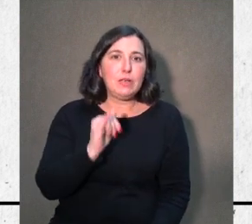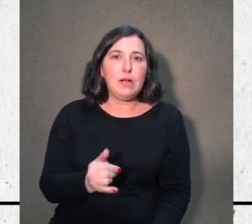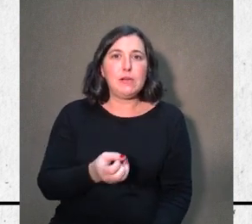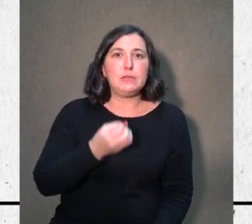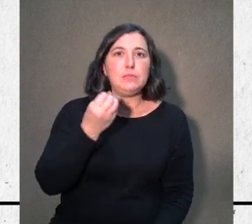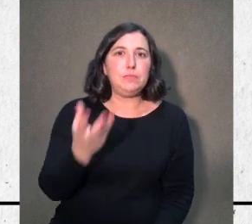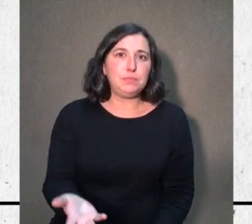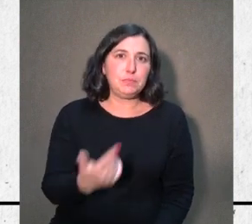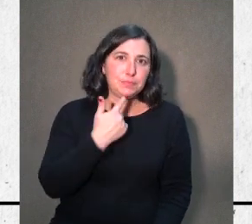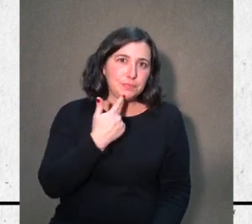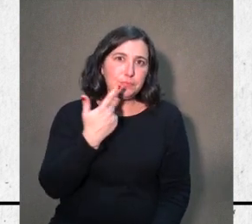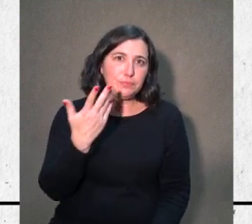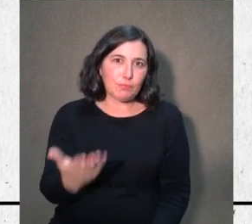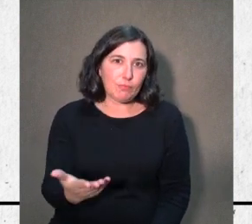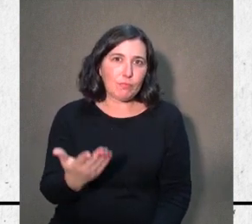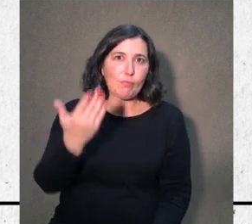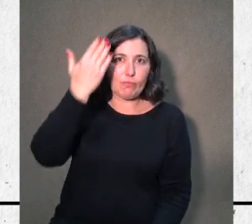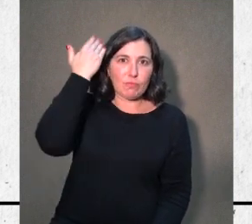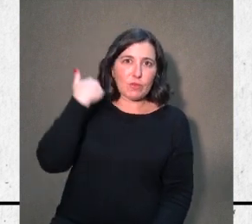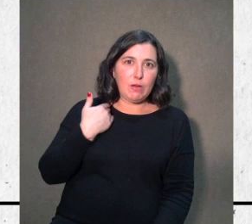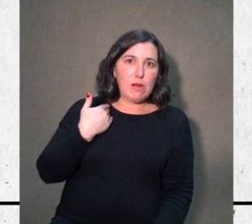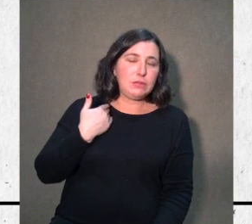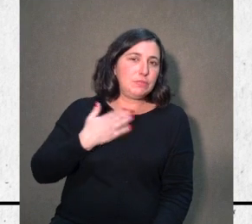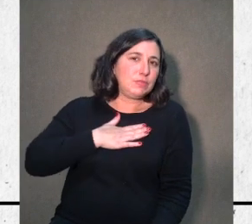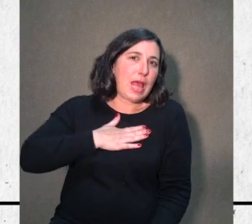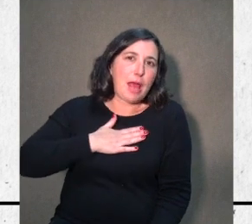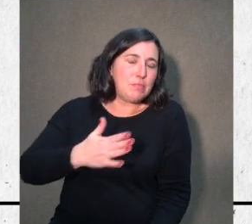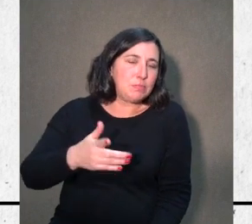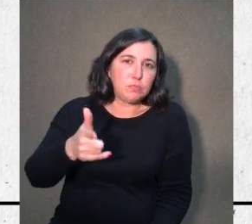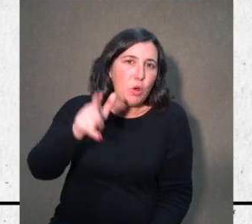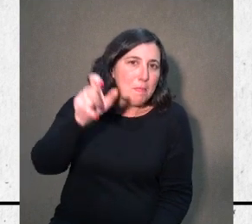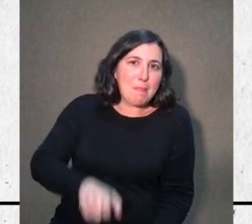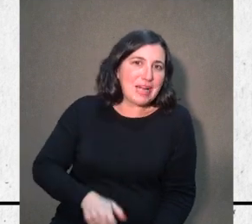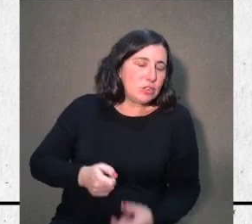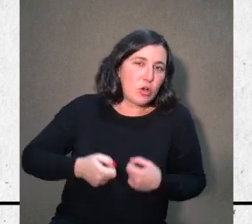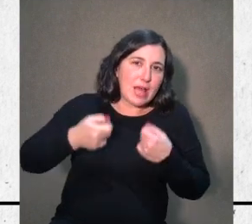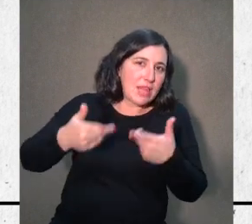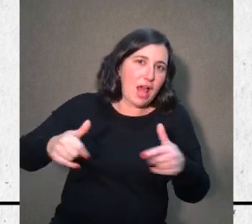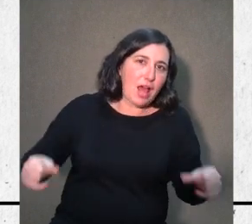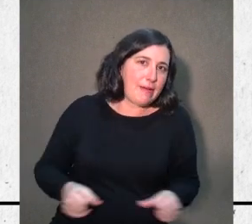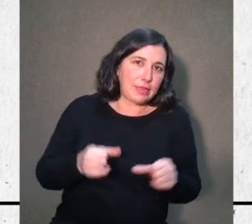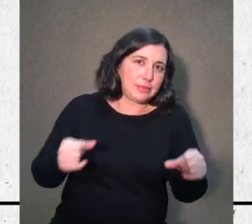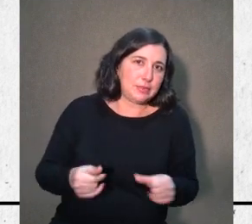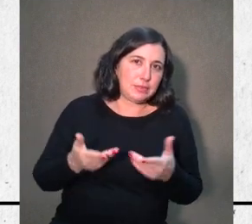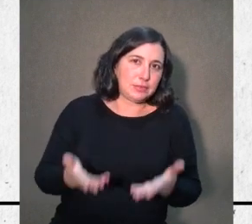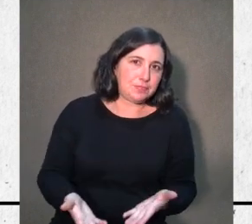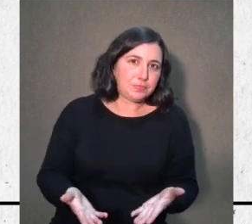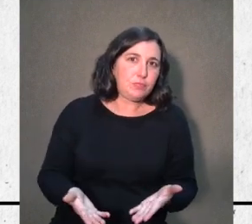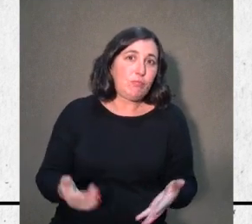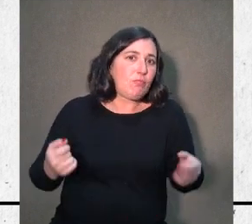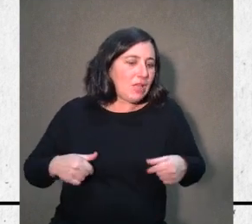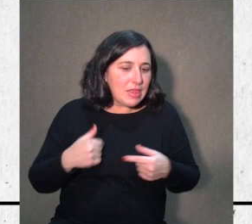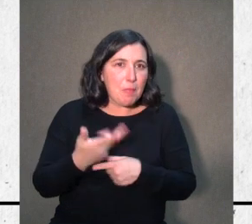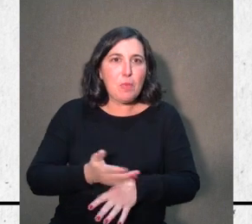anteriormente, el amor que las personas ponen por lo que hacen da sus frutos, trasciende, porque eso llega